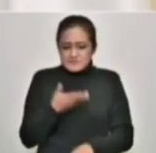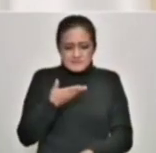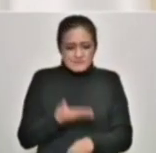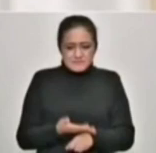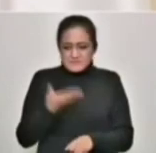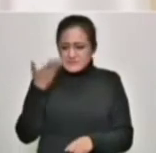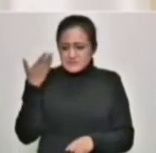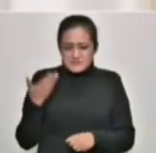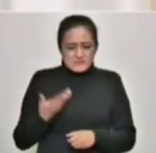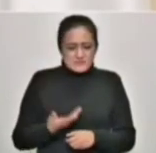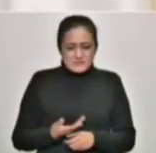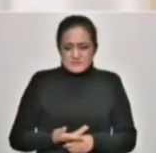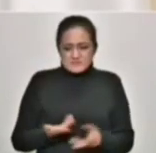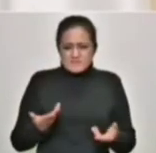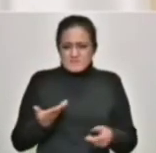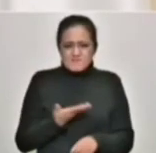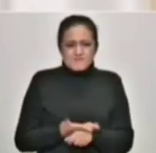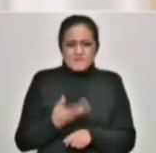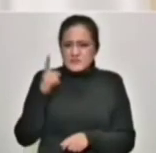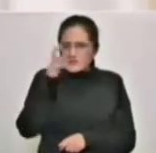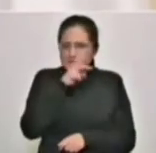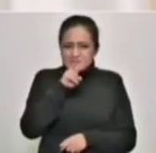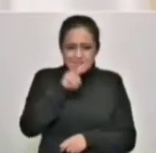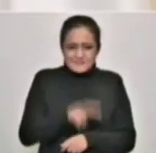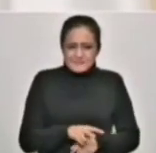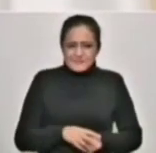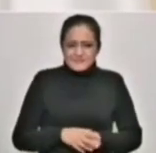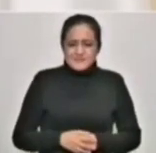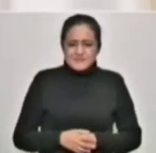muy muy difíciles